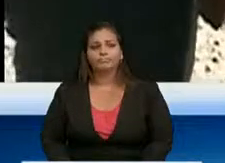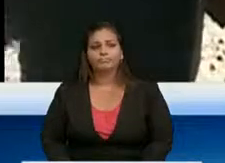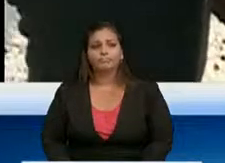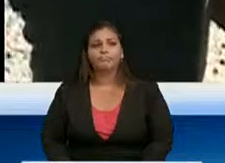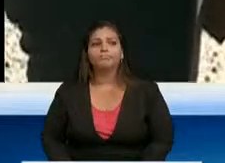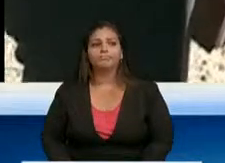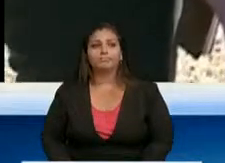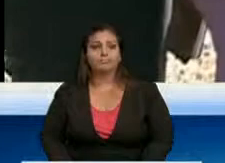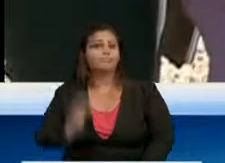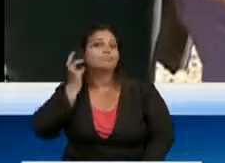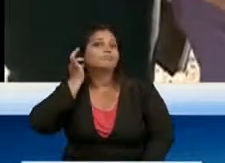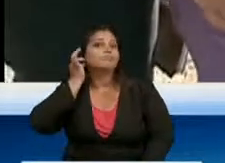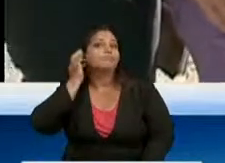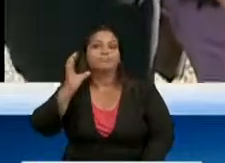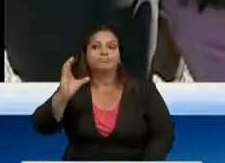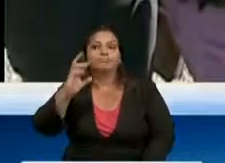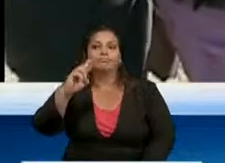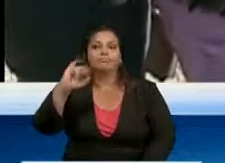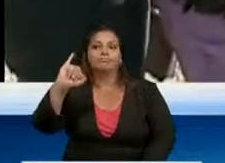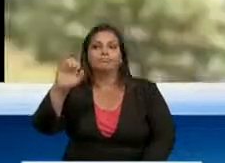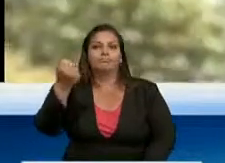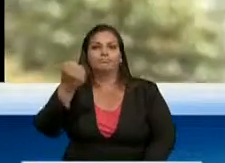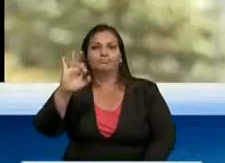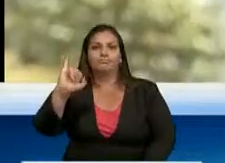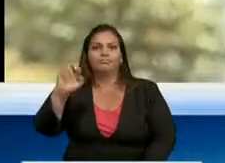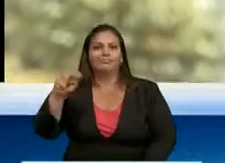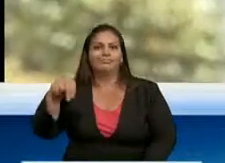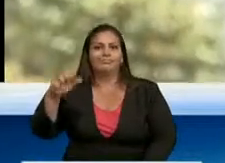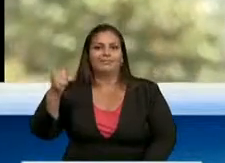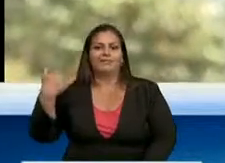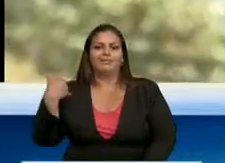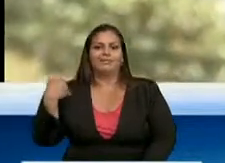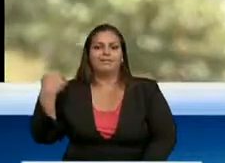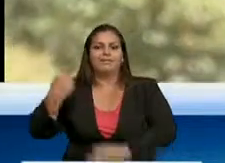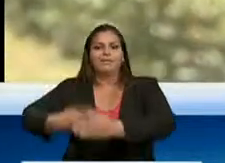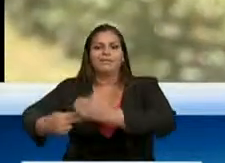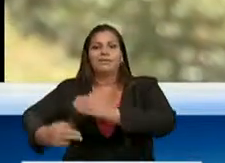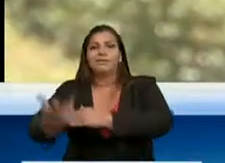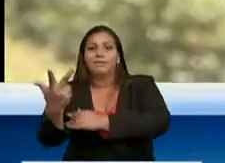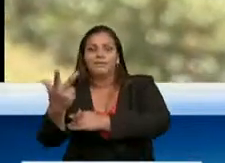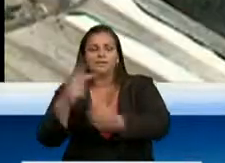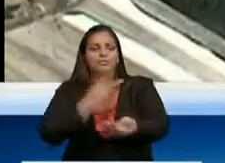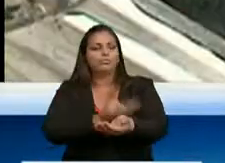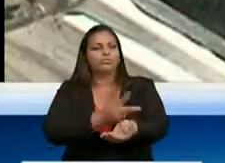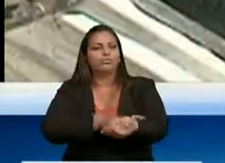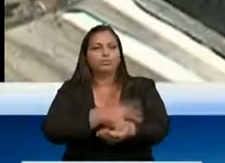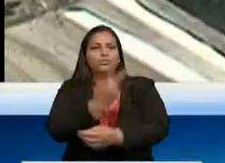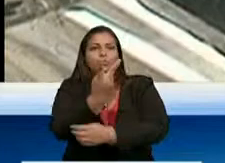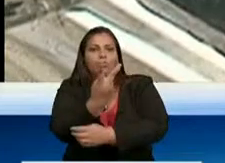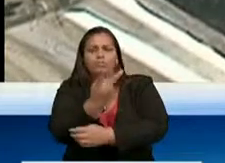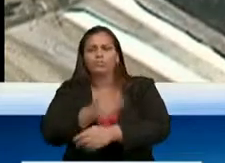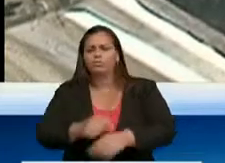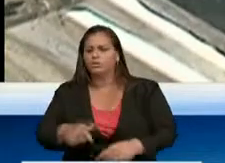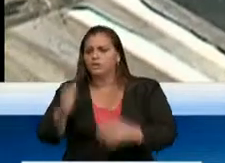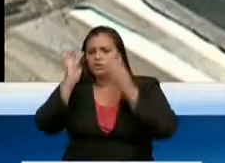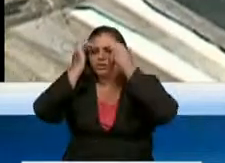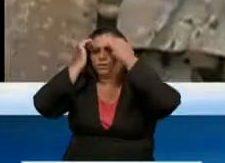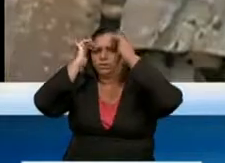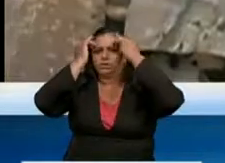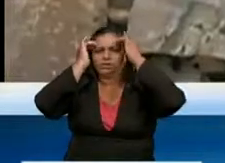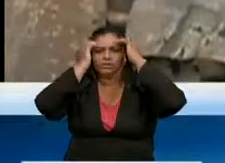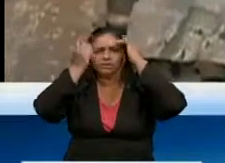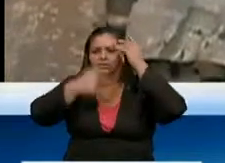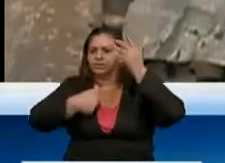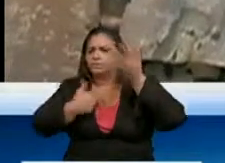Para Cristina, madre de dos pequeñas y representante de sus tres menores sobrinos que quedaron huérfanos hace años, la situación es alarmante, pues